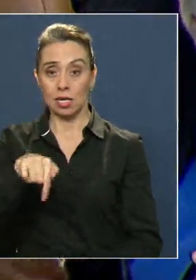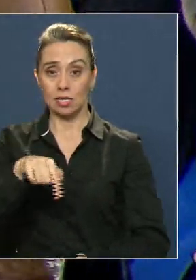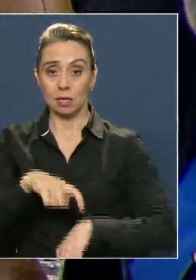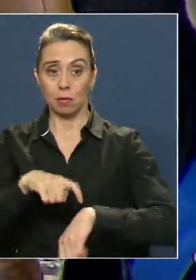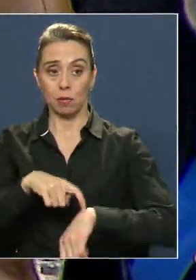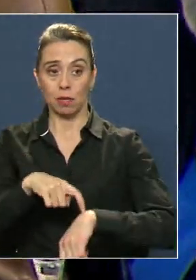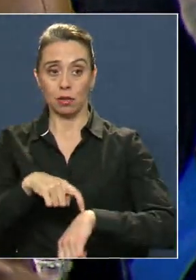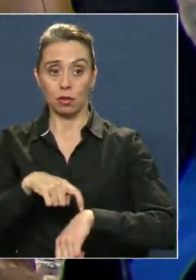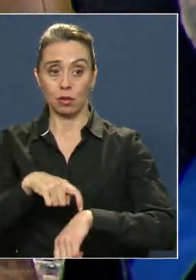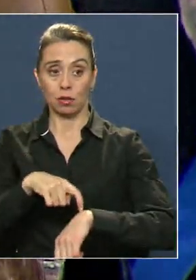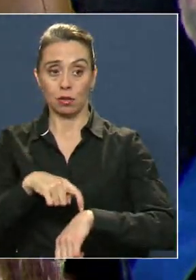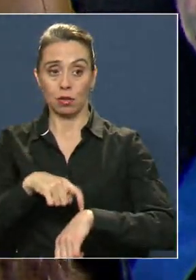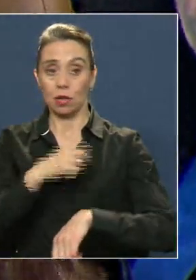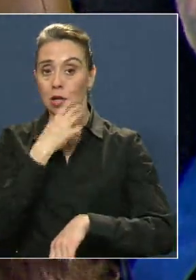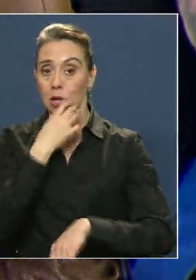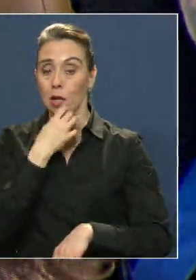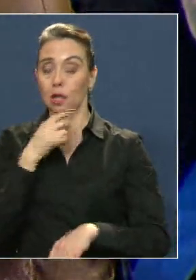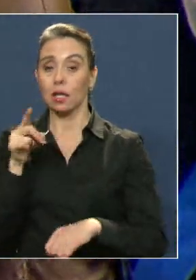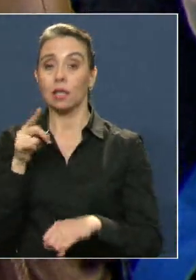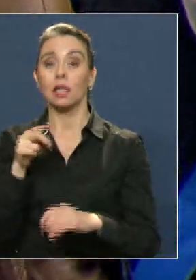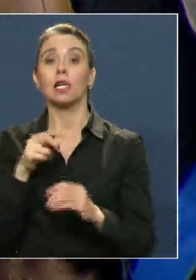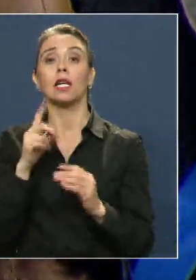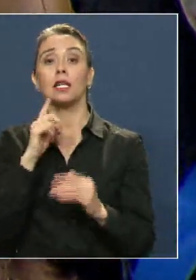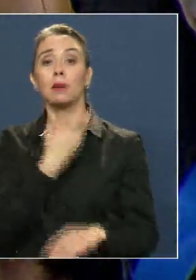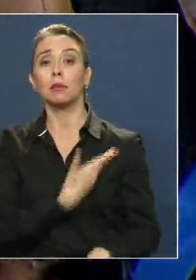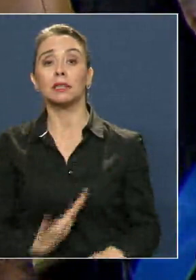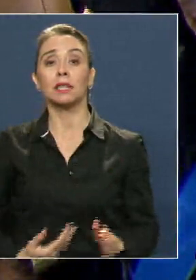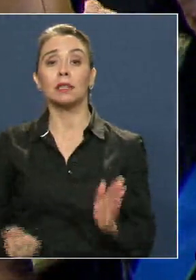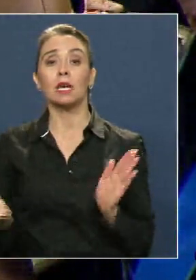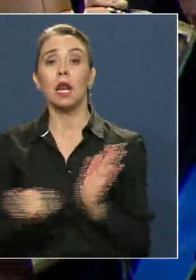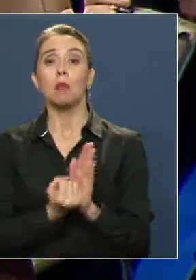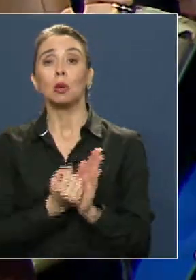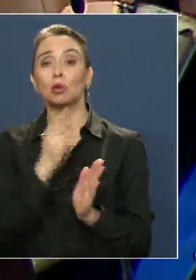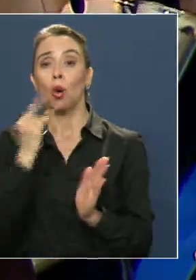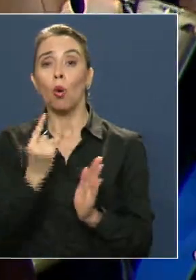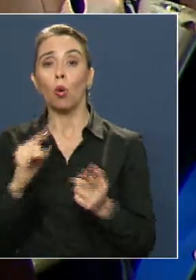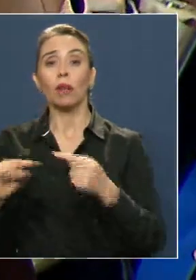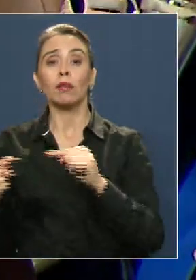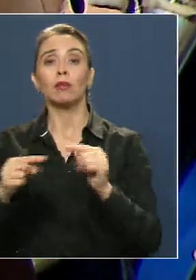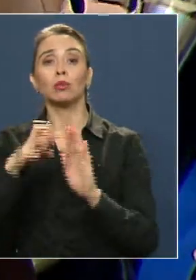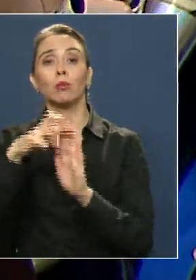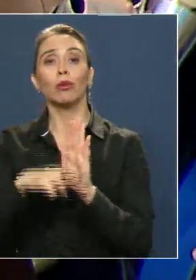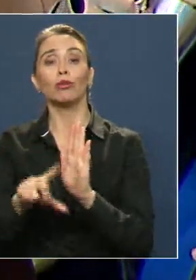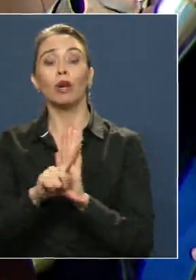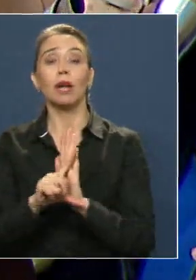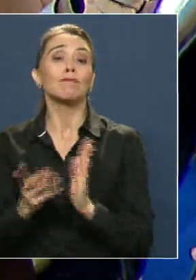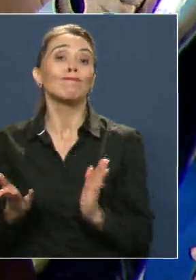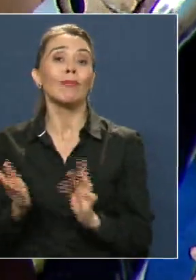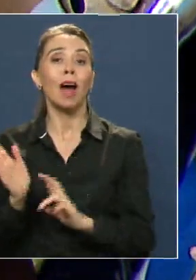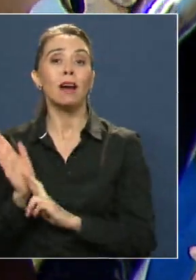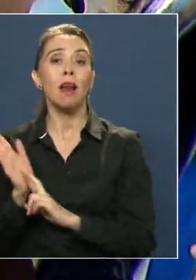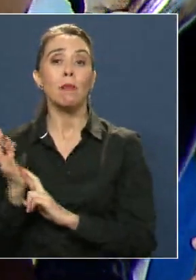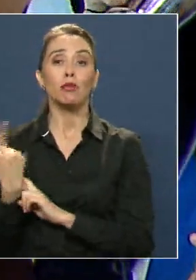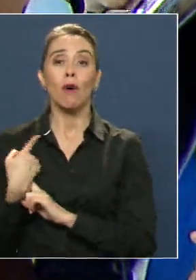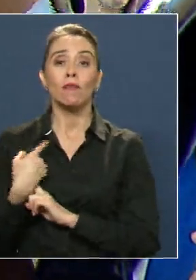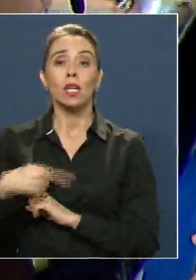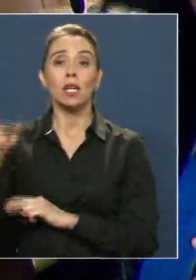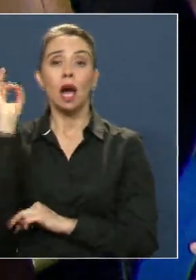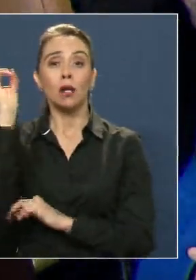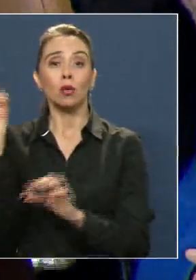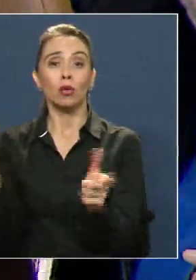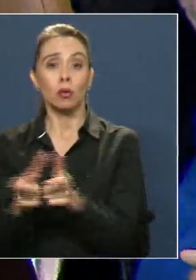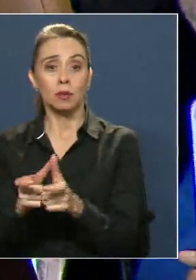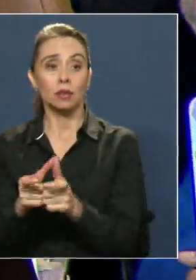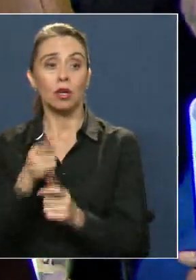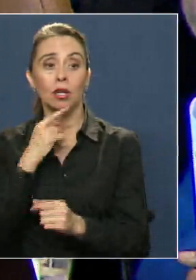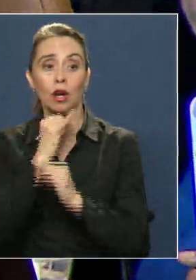momento. Tenemos un proyecto de urgencia suma, por lo tanto el reglamento nos obliga a reunirnos. Yo